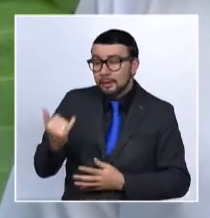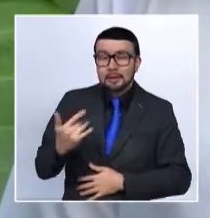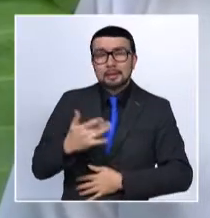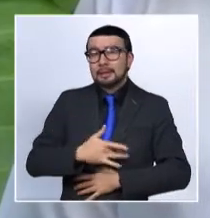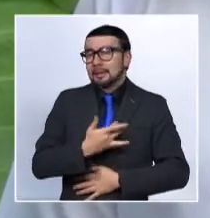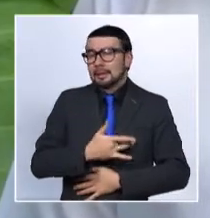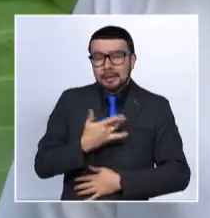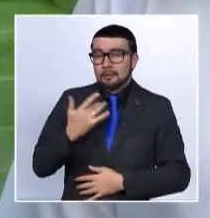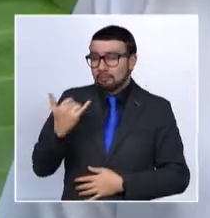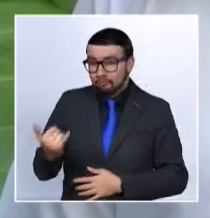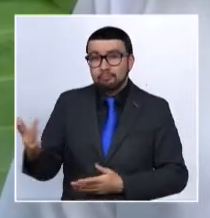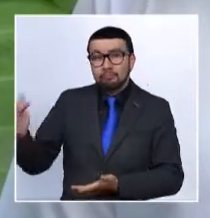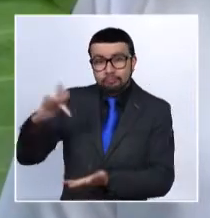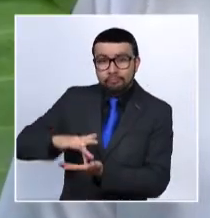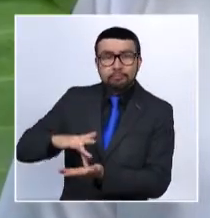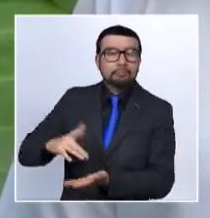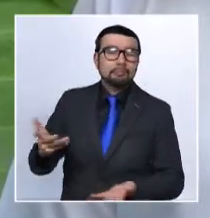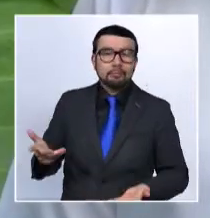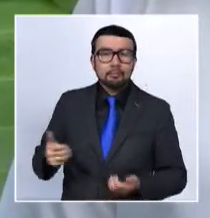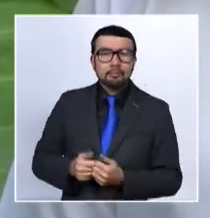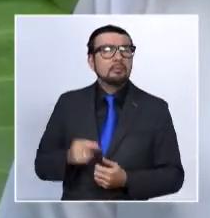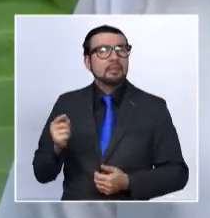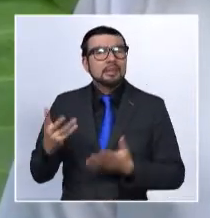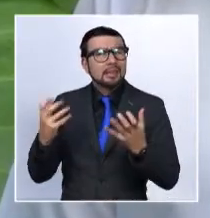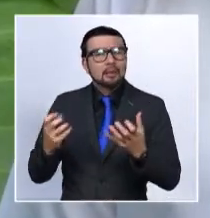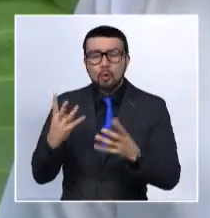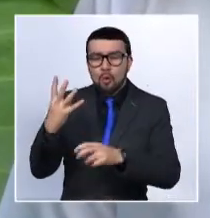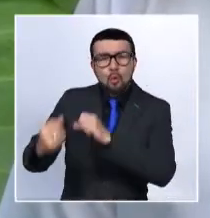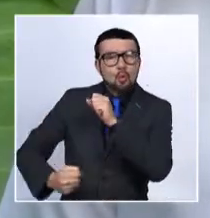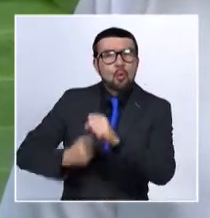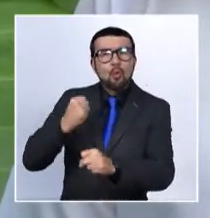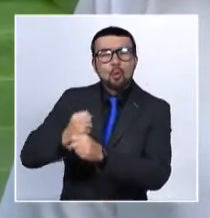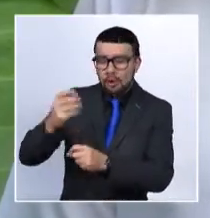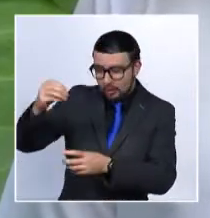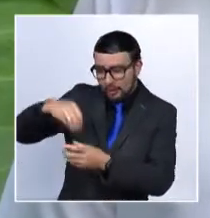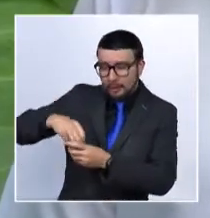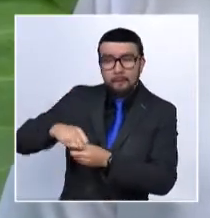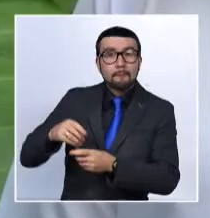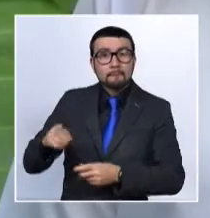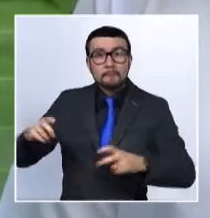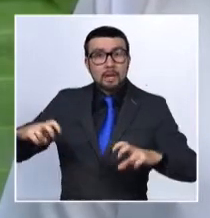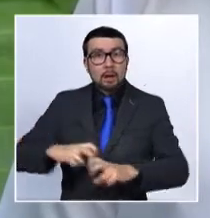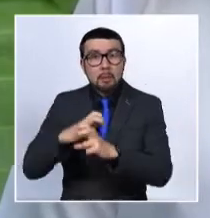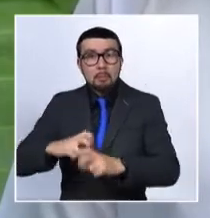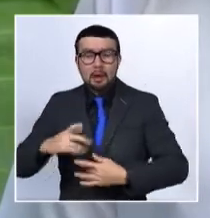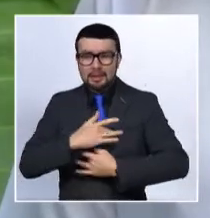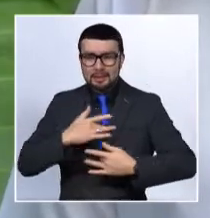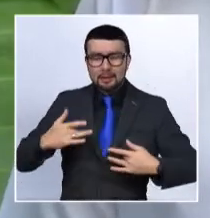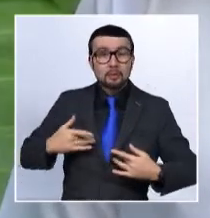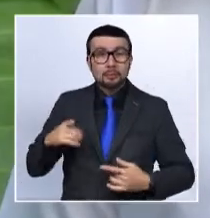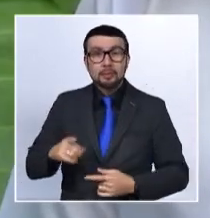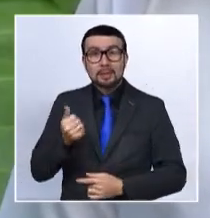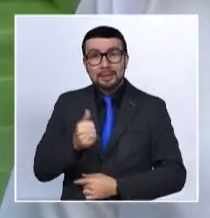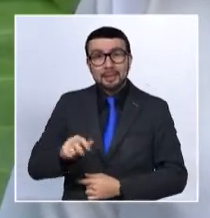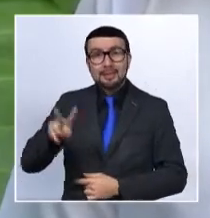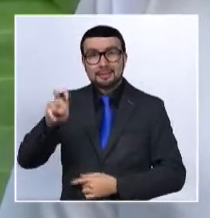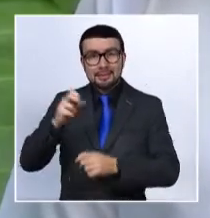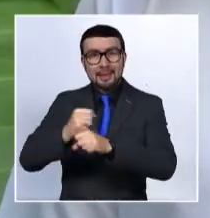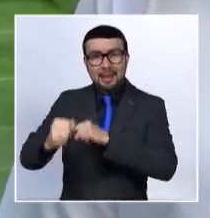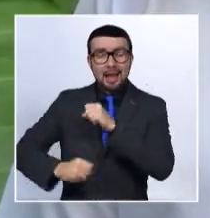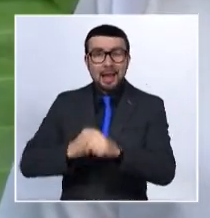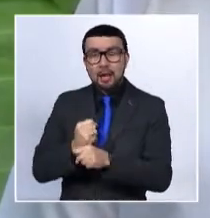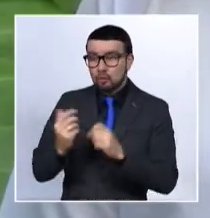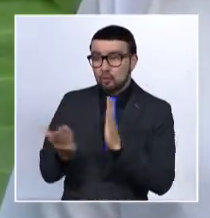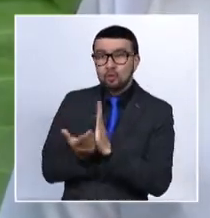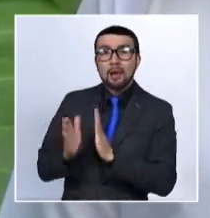Acá lo que tratamos de hacer con estos 4 años que lleva Parque de la Salud, pues los 17 años de educación del doctor,